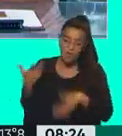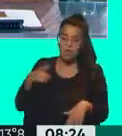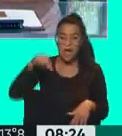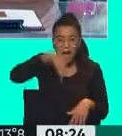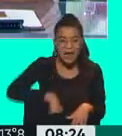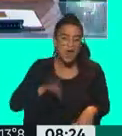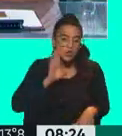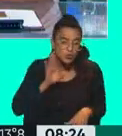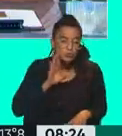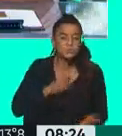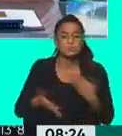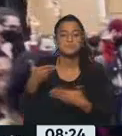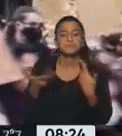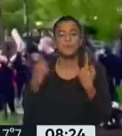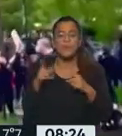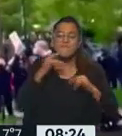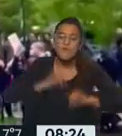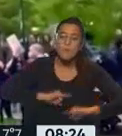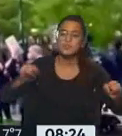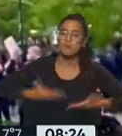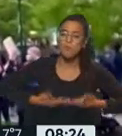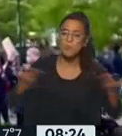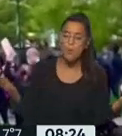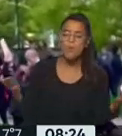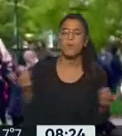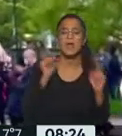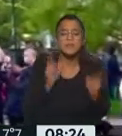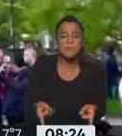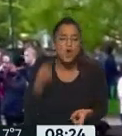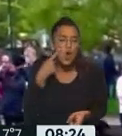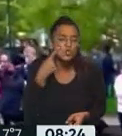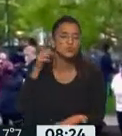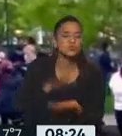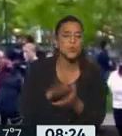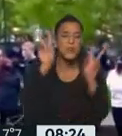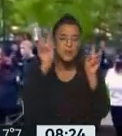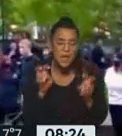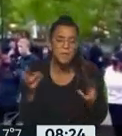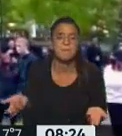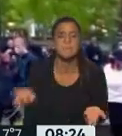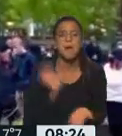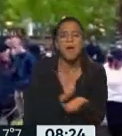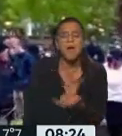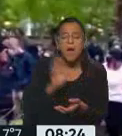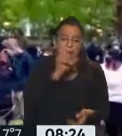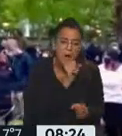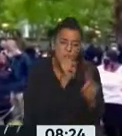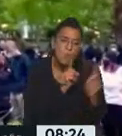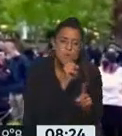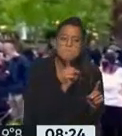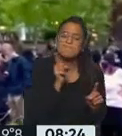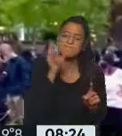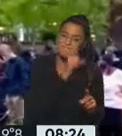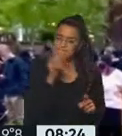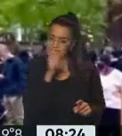eeuu y cuando se trata de información pública conocimiento general sobre el tema sigue siendo tabú en cierto sentido